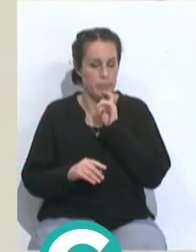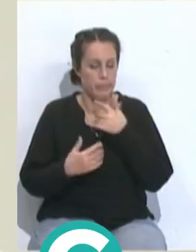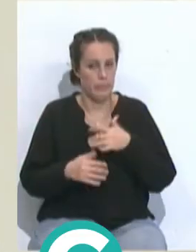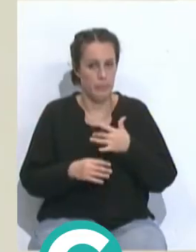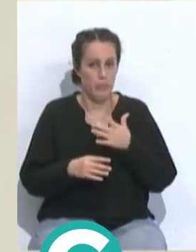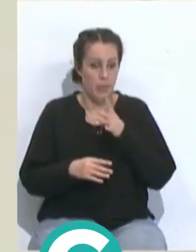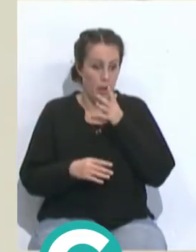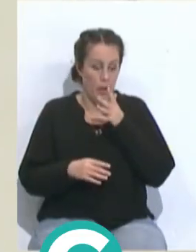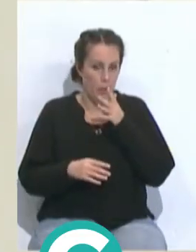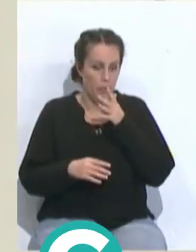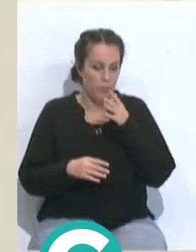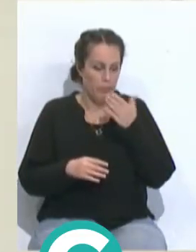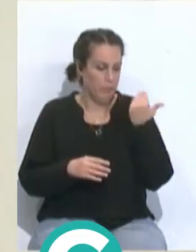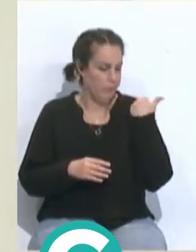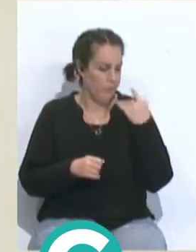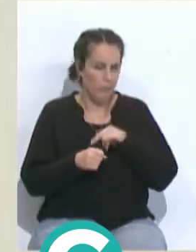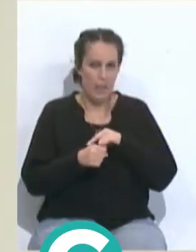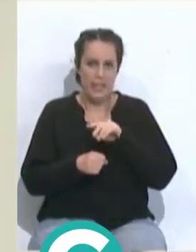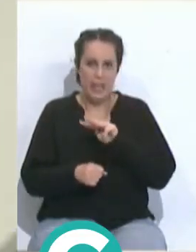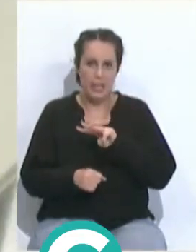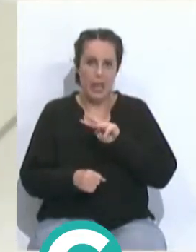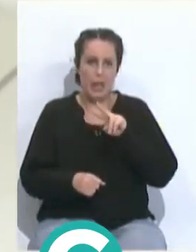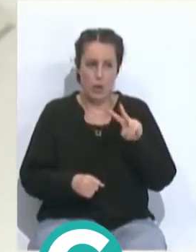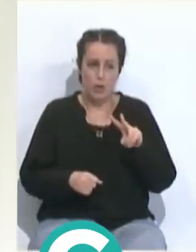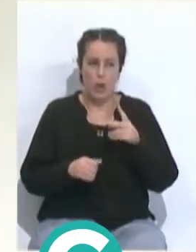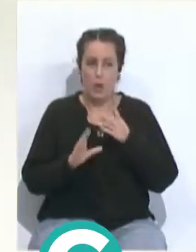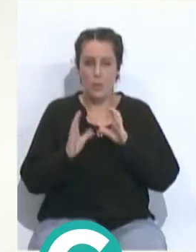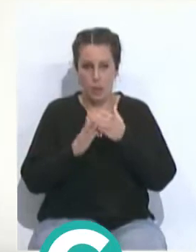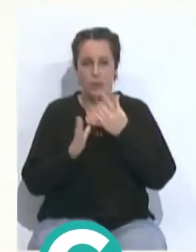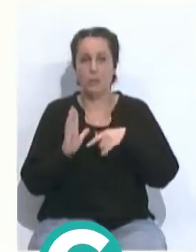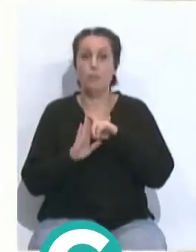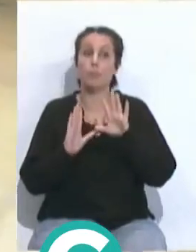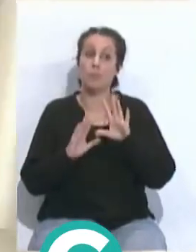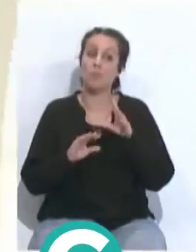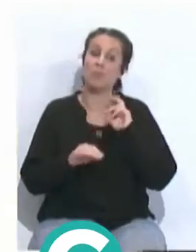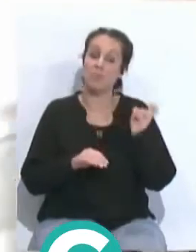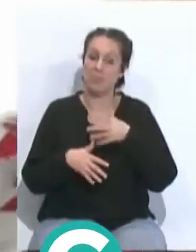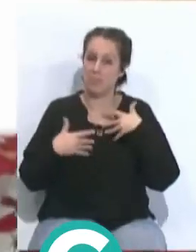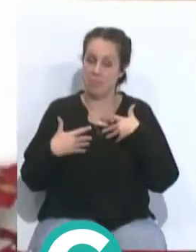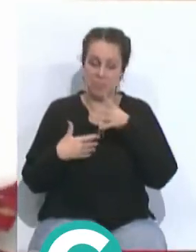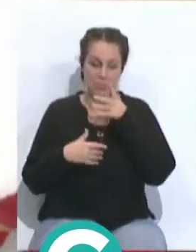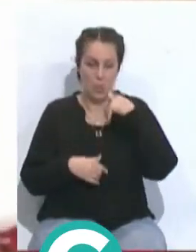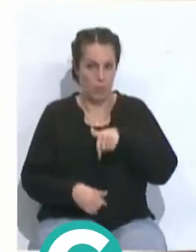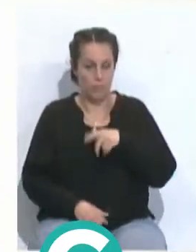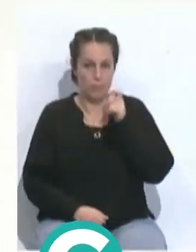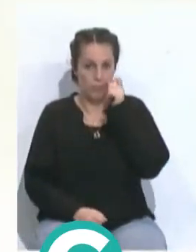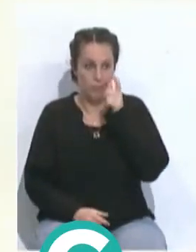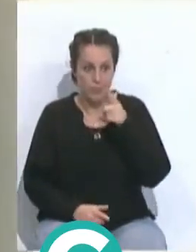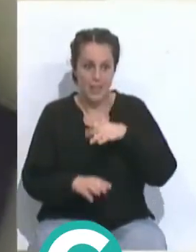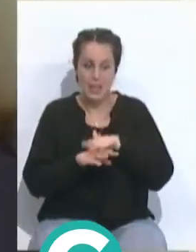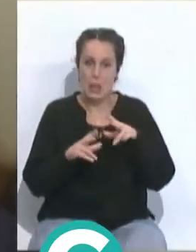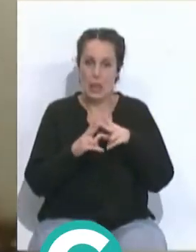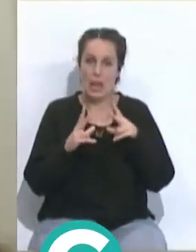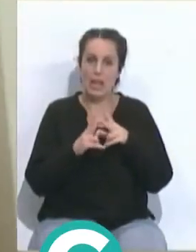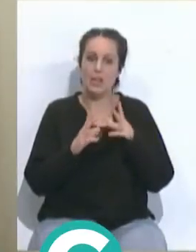Pero hasta día del lunes, 32 agrupaciones inscritas, pero varias alegrías también, porque hoy, por ejemplo, hemos conocido a través de las redes